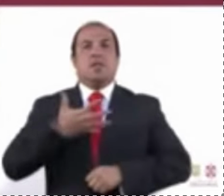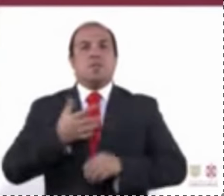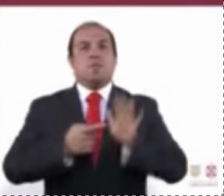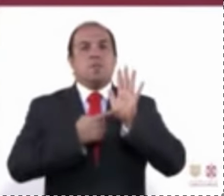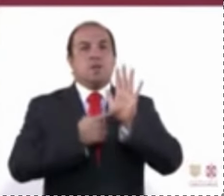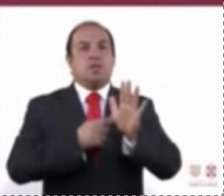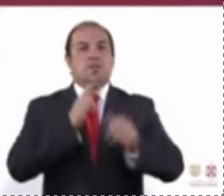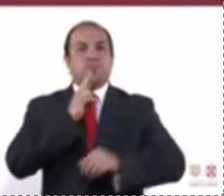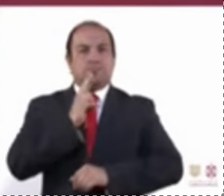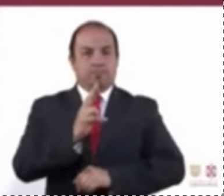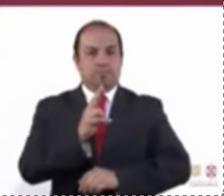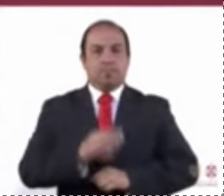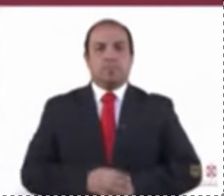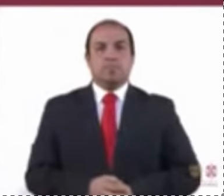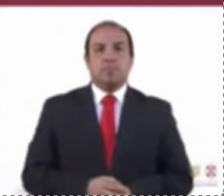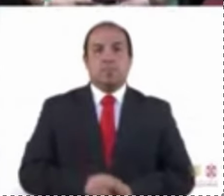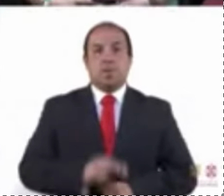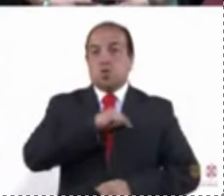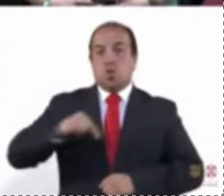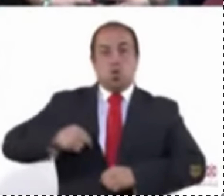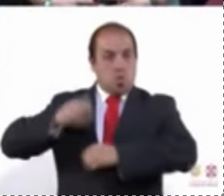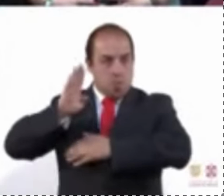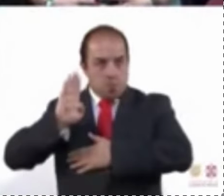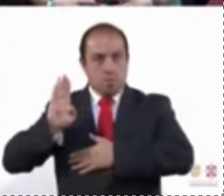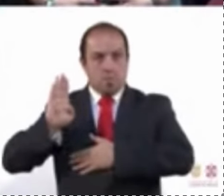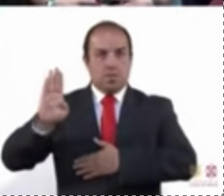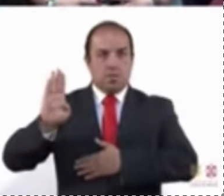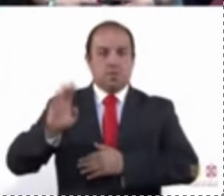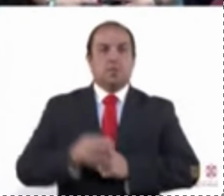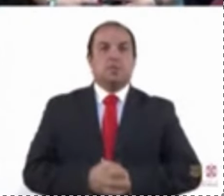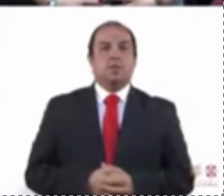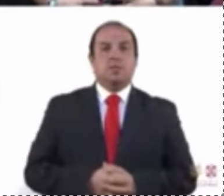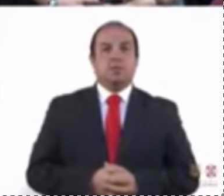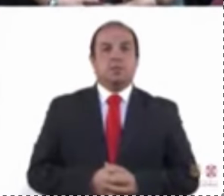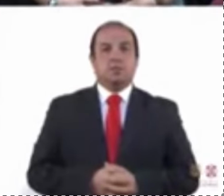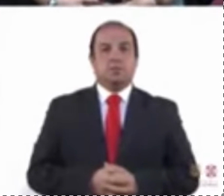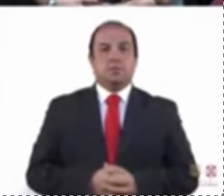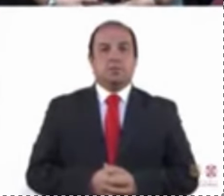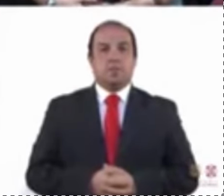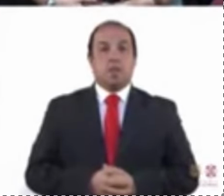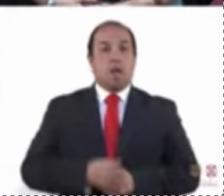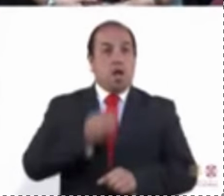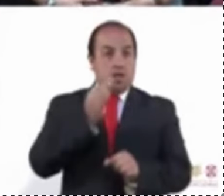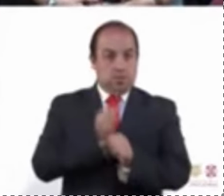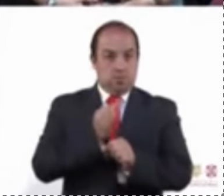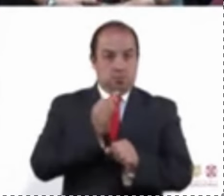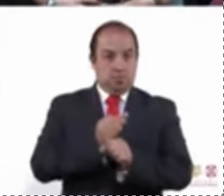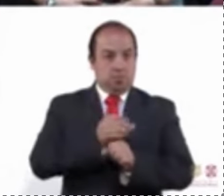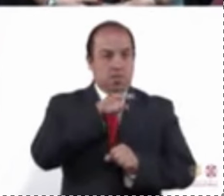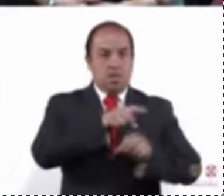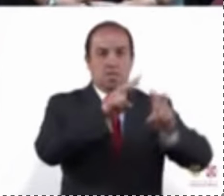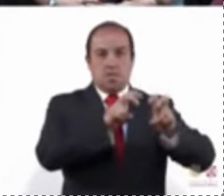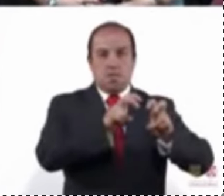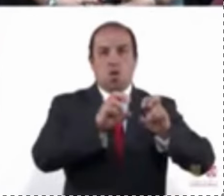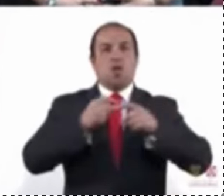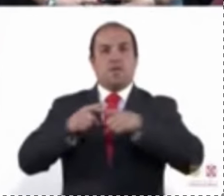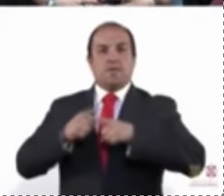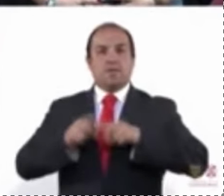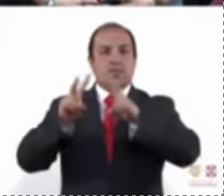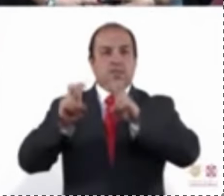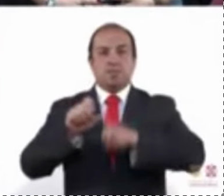resultado. Como nos hemos comprometido en este y en otros casos, y ha sido